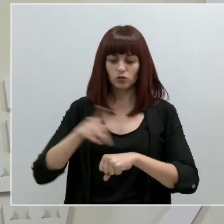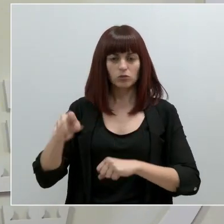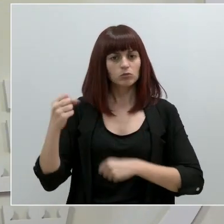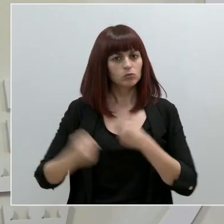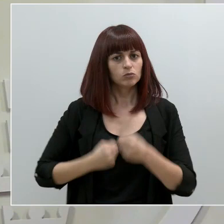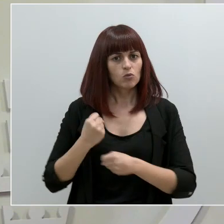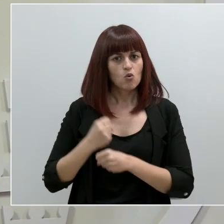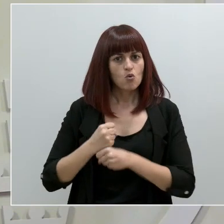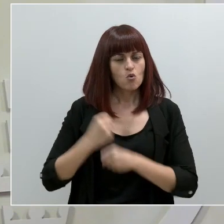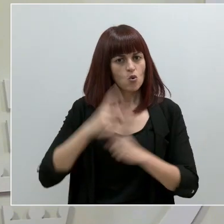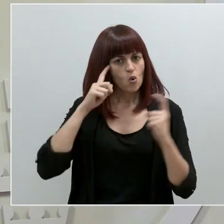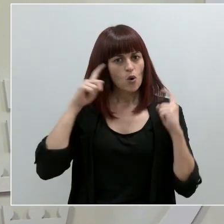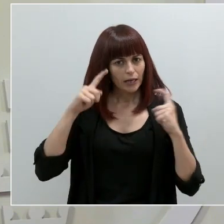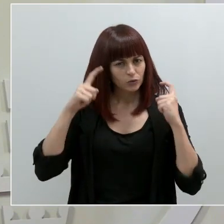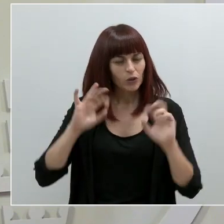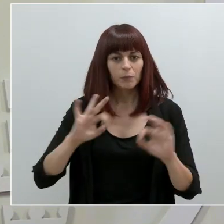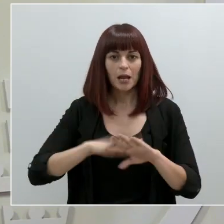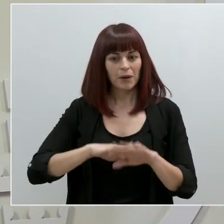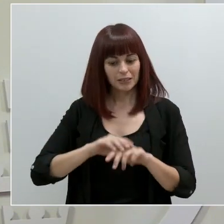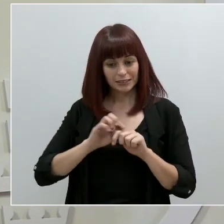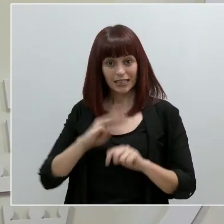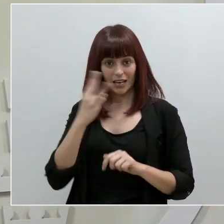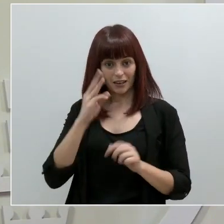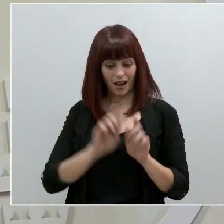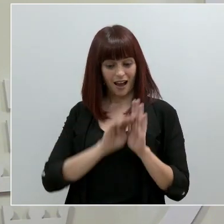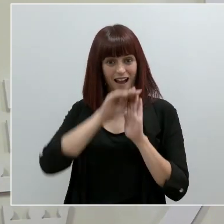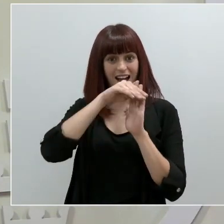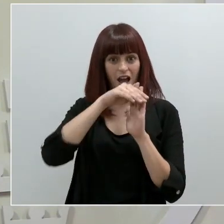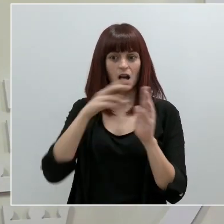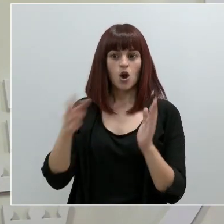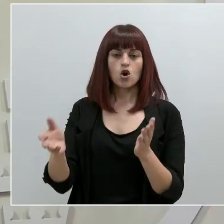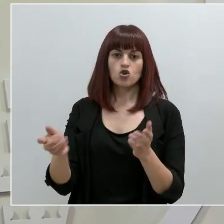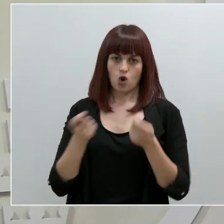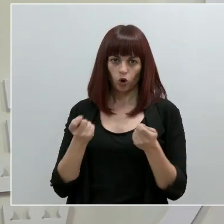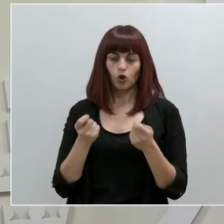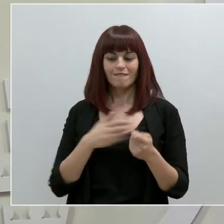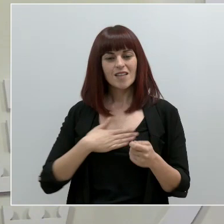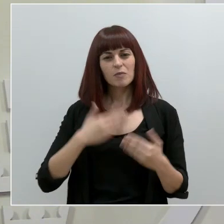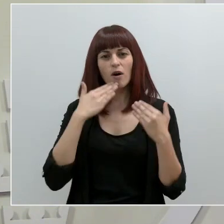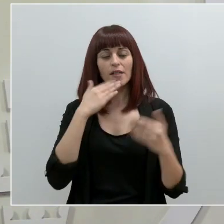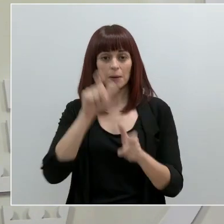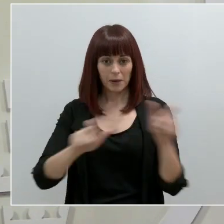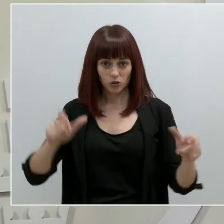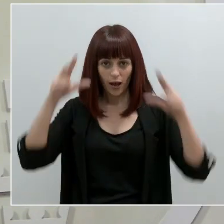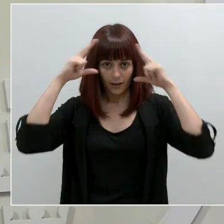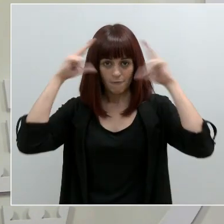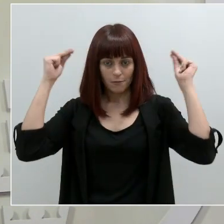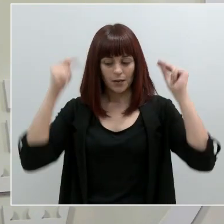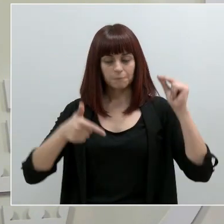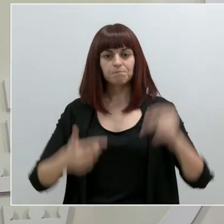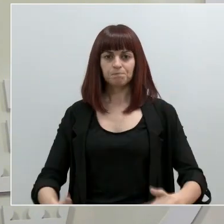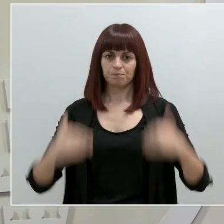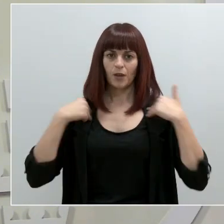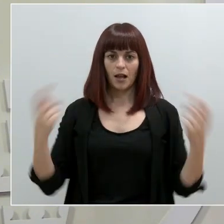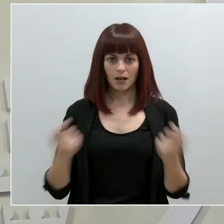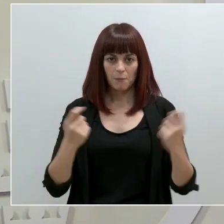haciendo un esfuerzo especial para contener esta tercera ola. Queremos agradecer el esfuerzo del personal de enfermería que está llevando a cabo esta